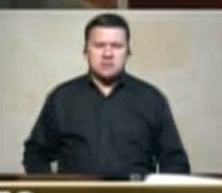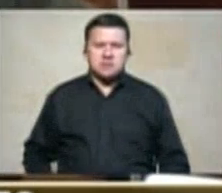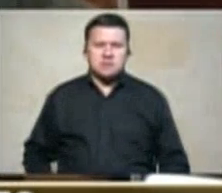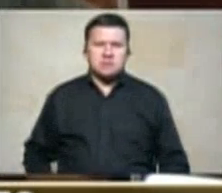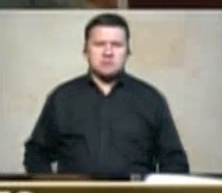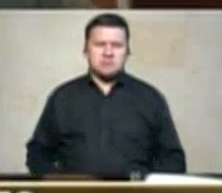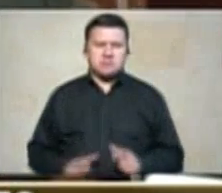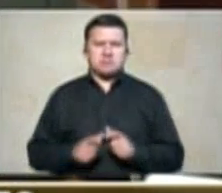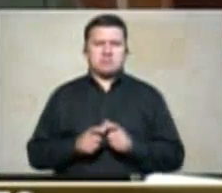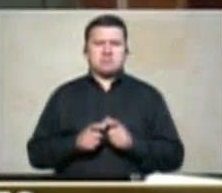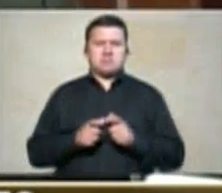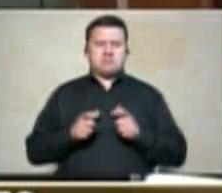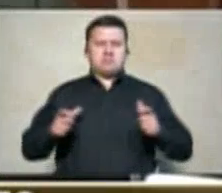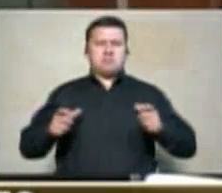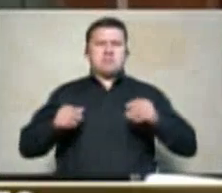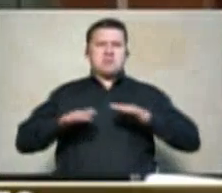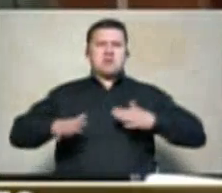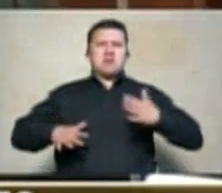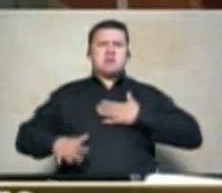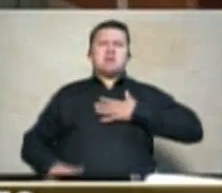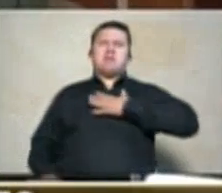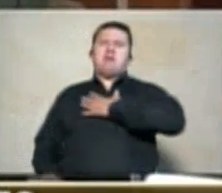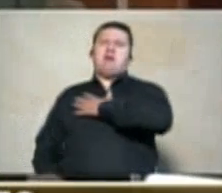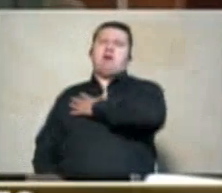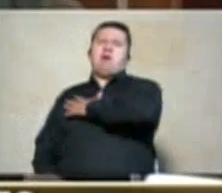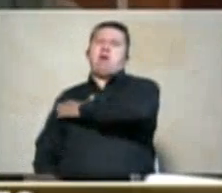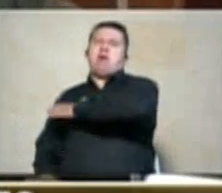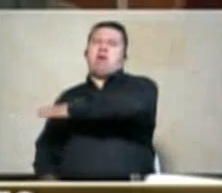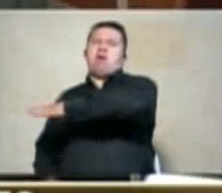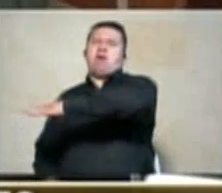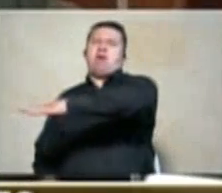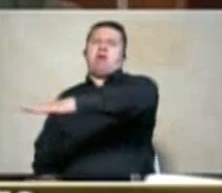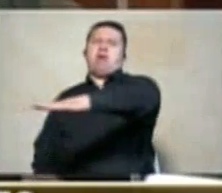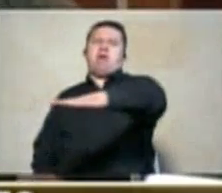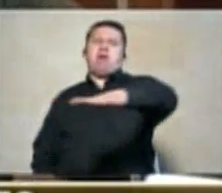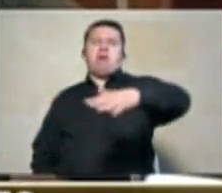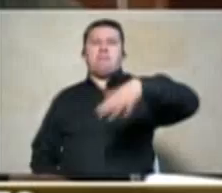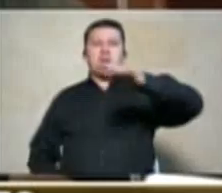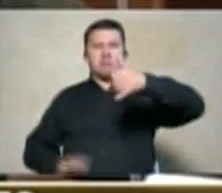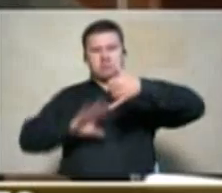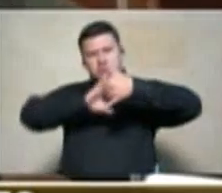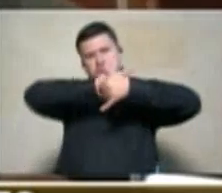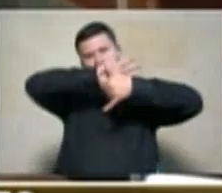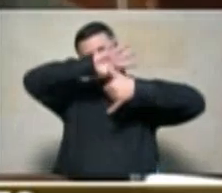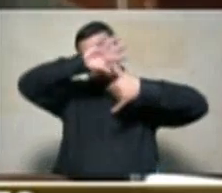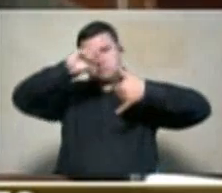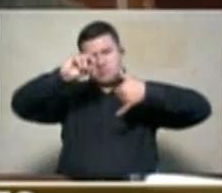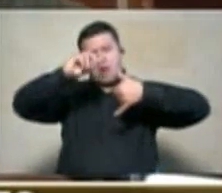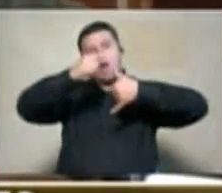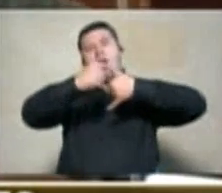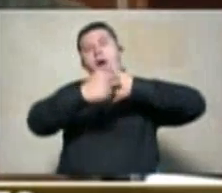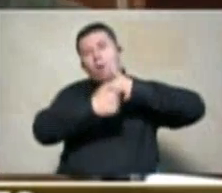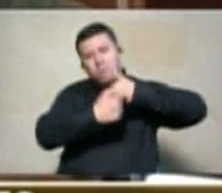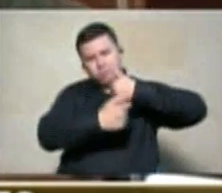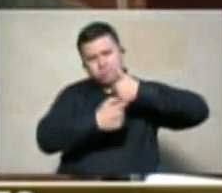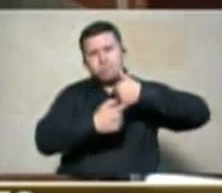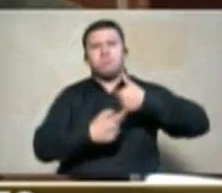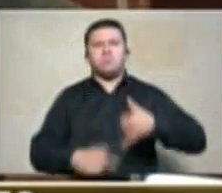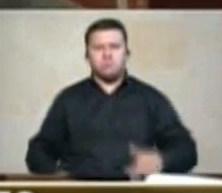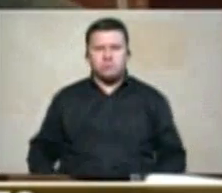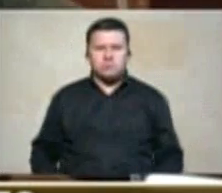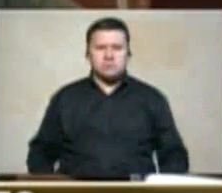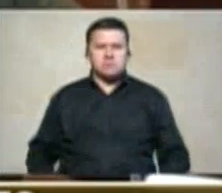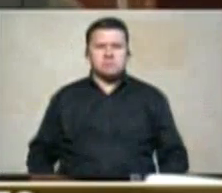tanto en la costa como en el interior, fueron miopes en la forma de producir y